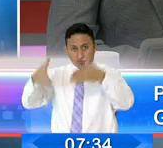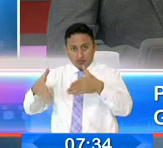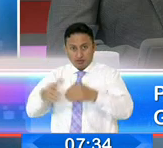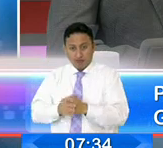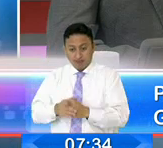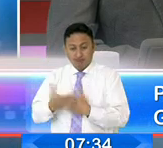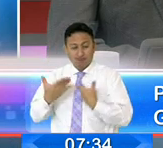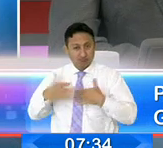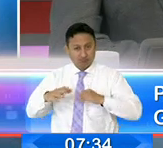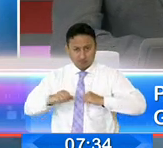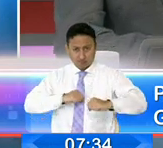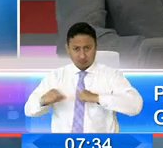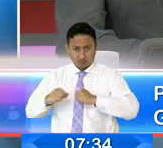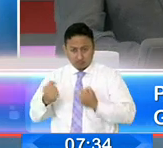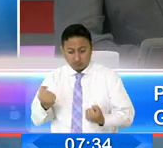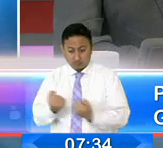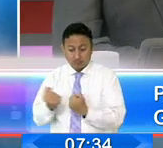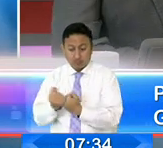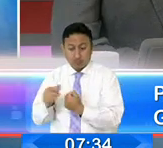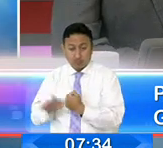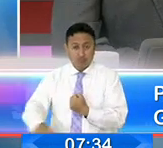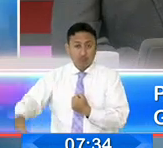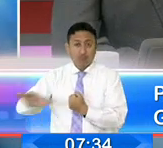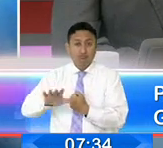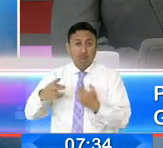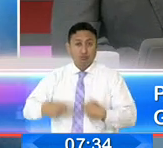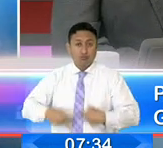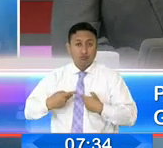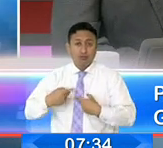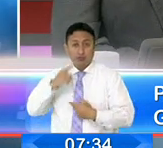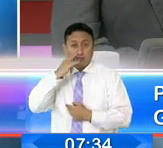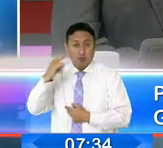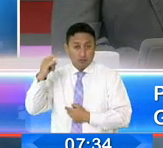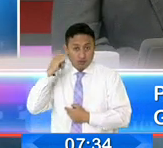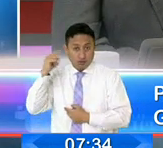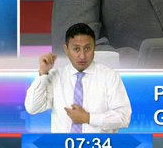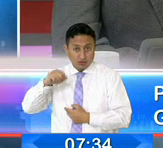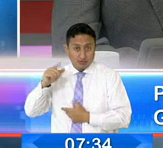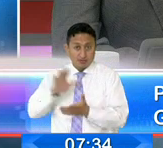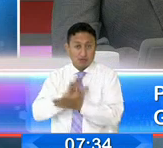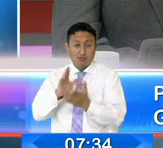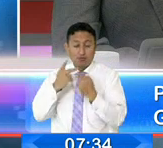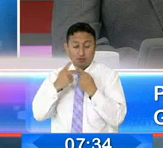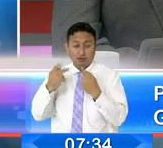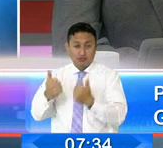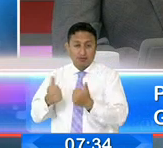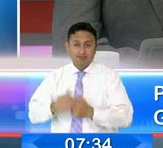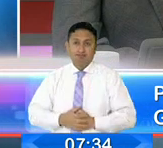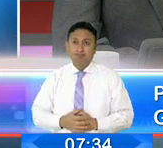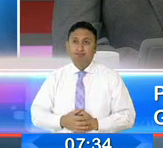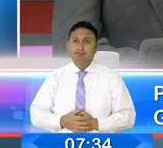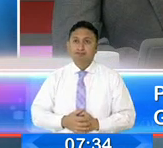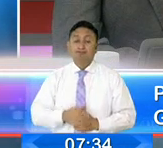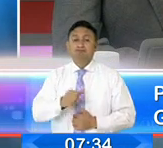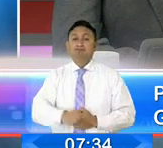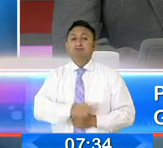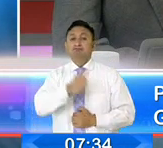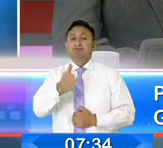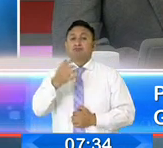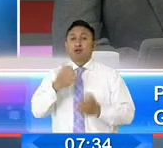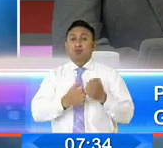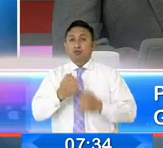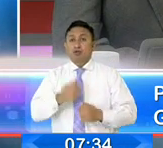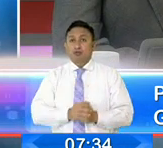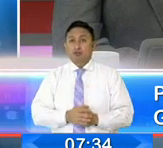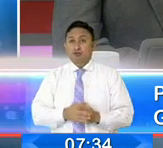todos los esfuerzos para mejorar las condiciones de nuestros niños que se educan en las instituciones públicas. Otro de los grandes problemas, sin